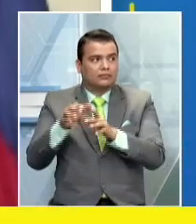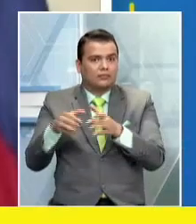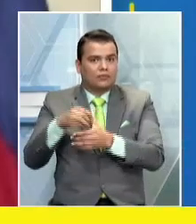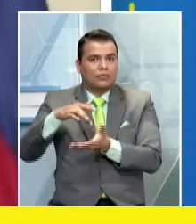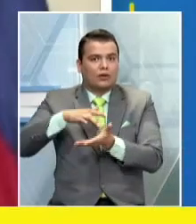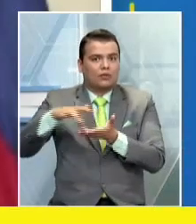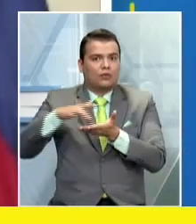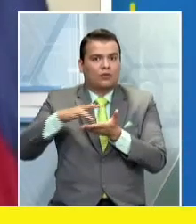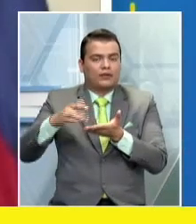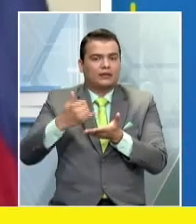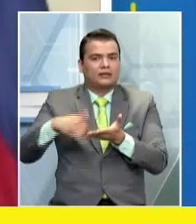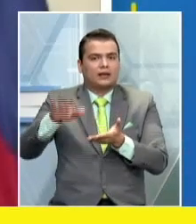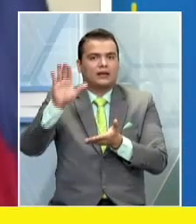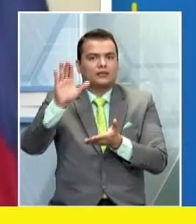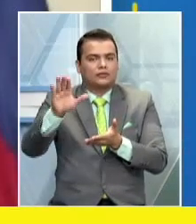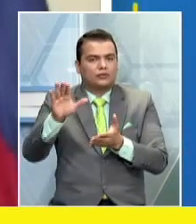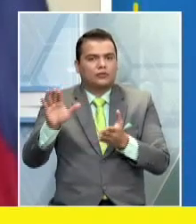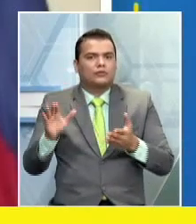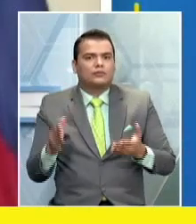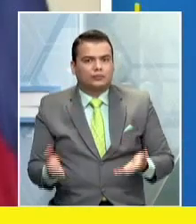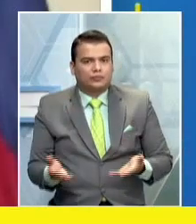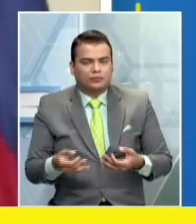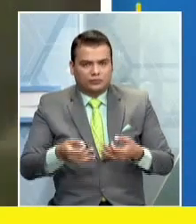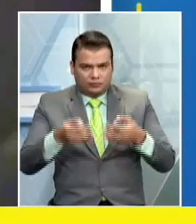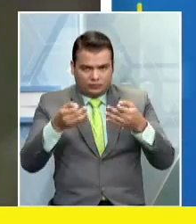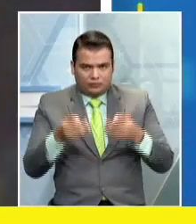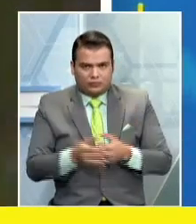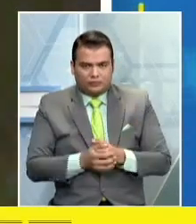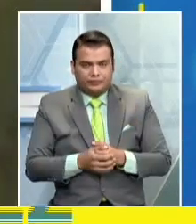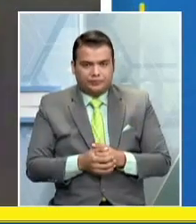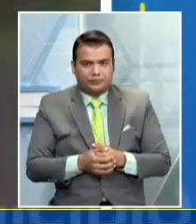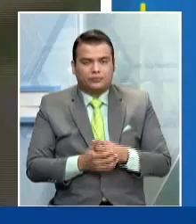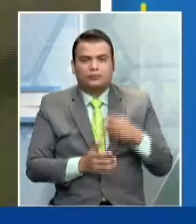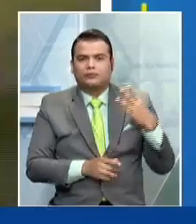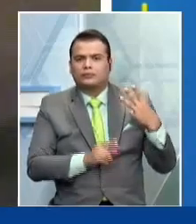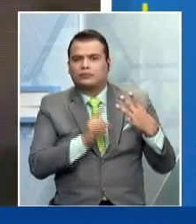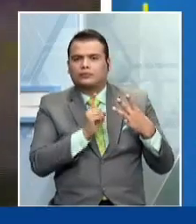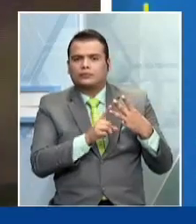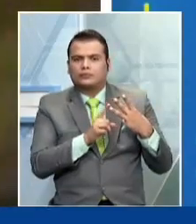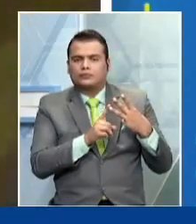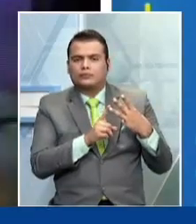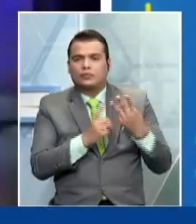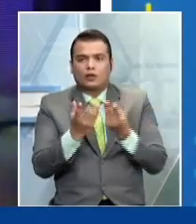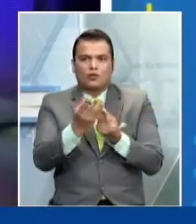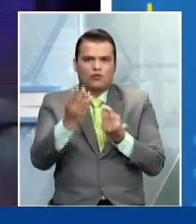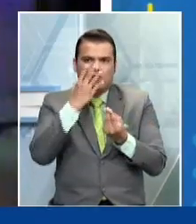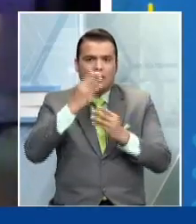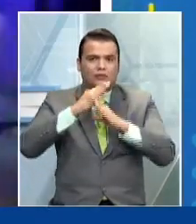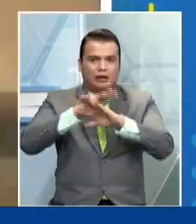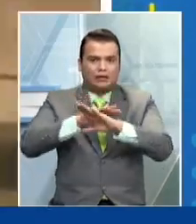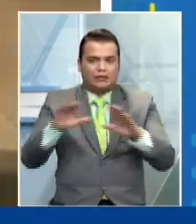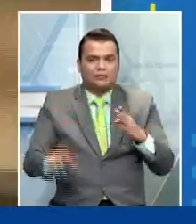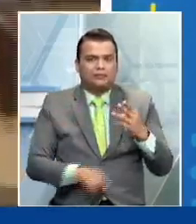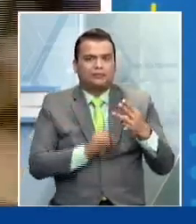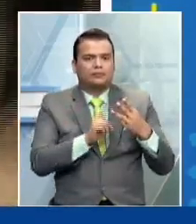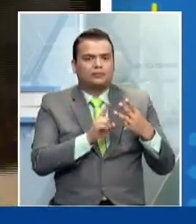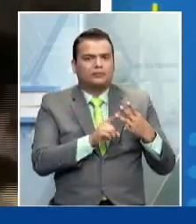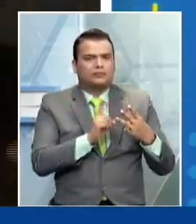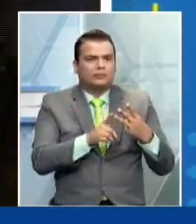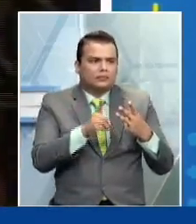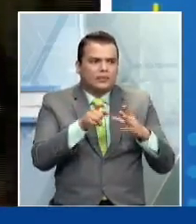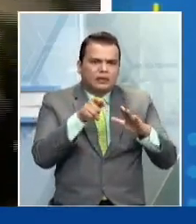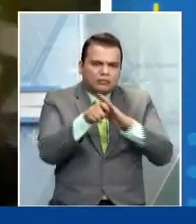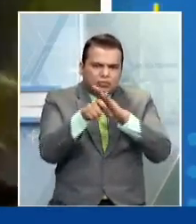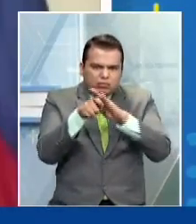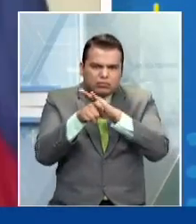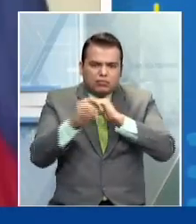fuerte contra las estructuras criminales de diferente tipo. La tercera línea de acción estará encaminada a continuar reduciendo la tasa de